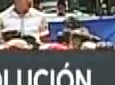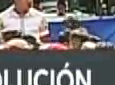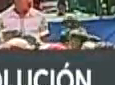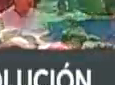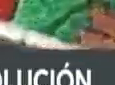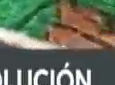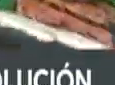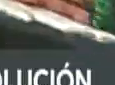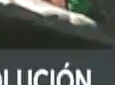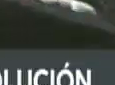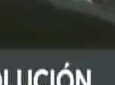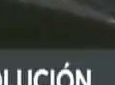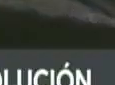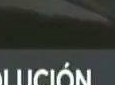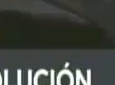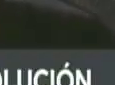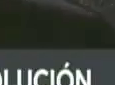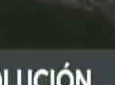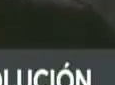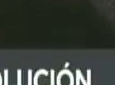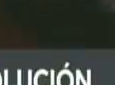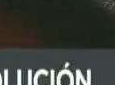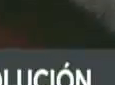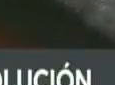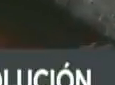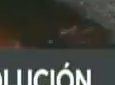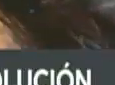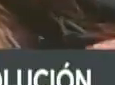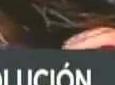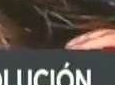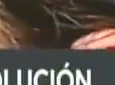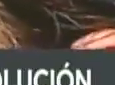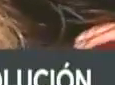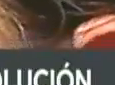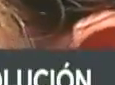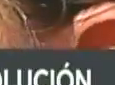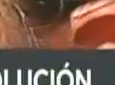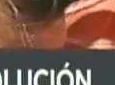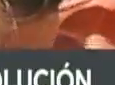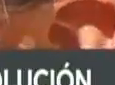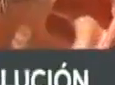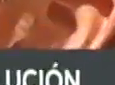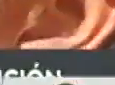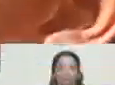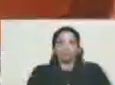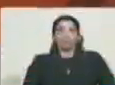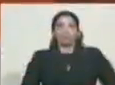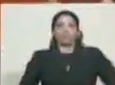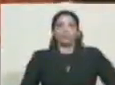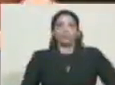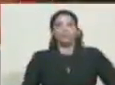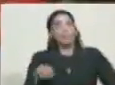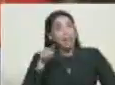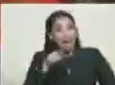intento de magnicidio, no. Fue un magnicidio en grado de